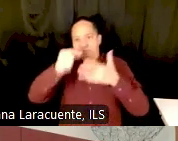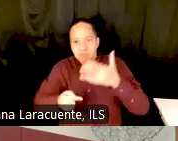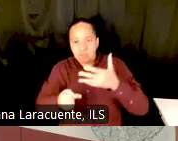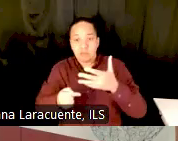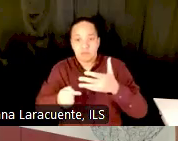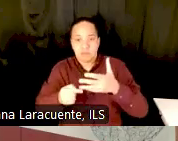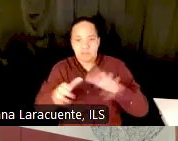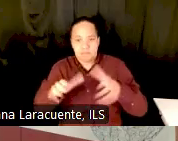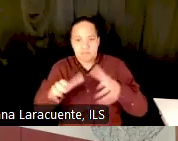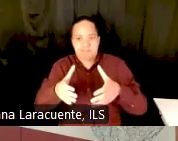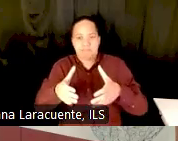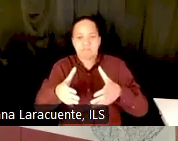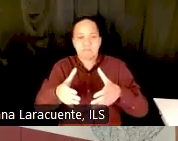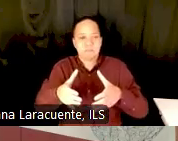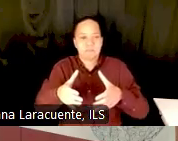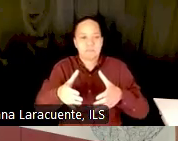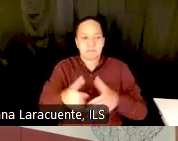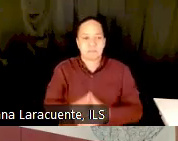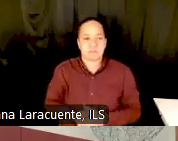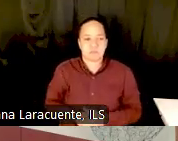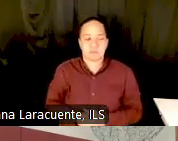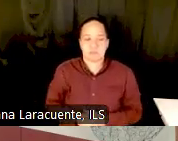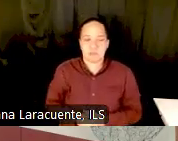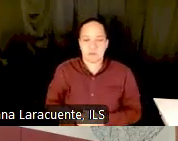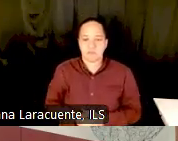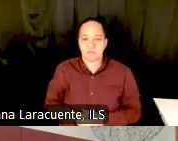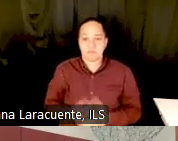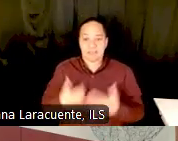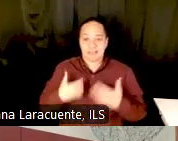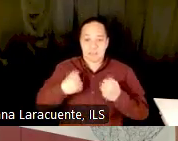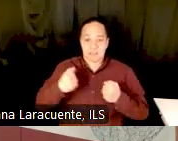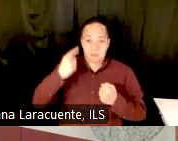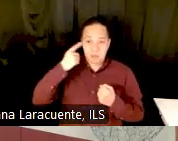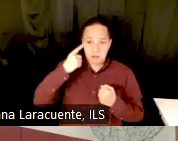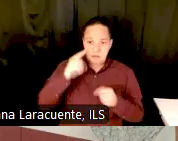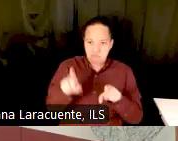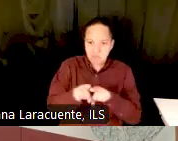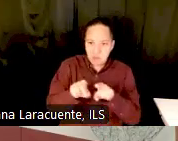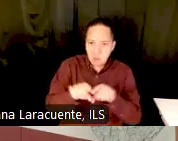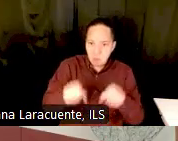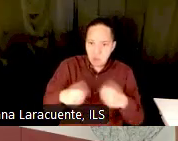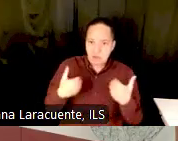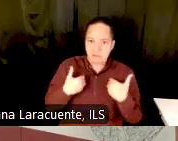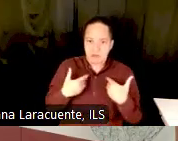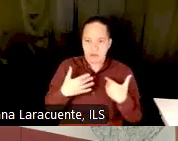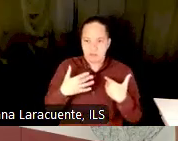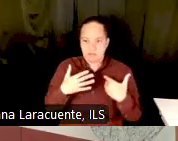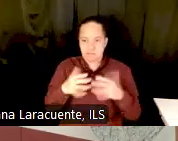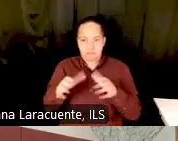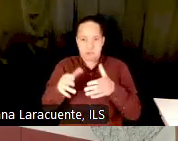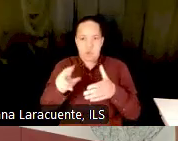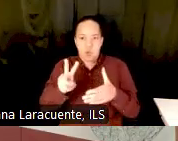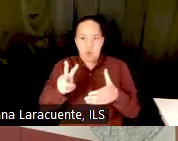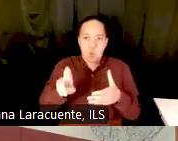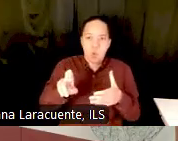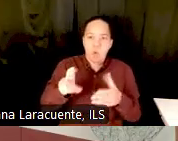Pues en salud mental también pueden coexistir dos o más